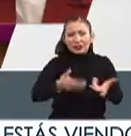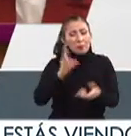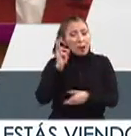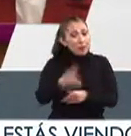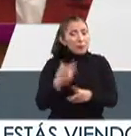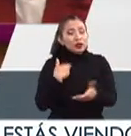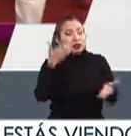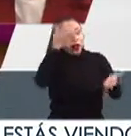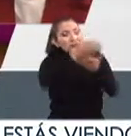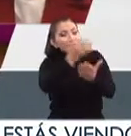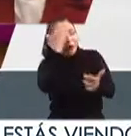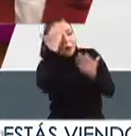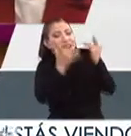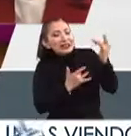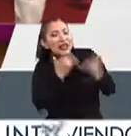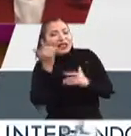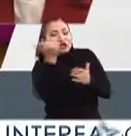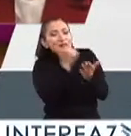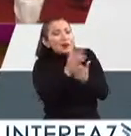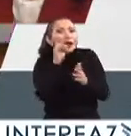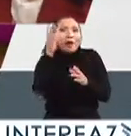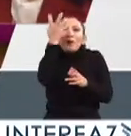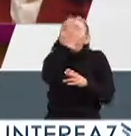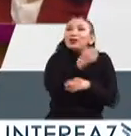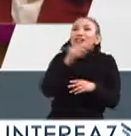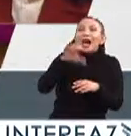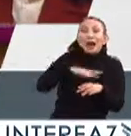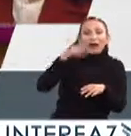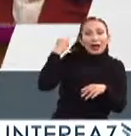gente viva la ciudad y vea la maravilla que